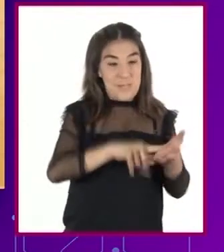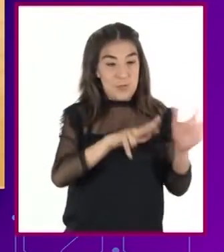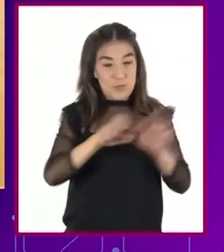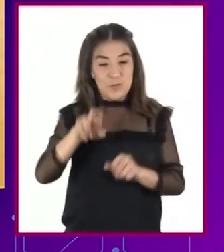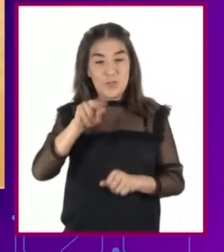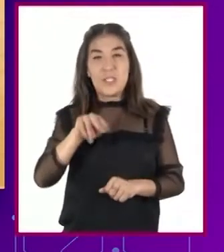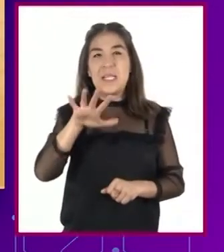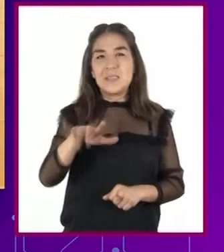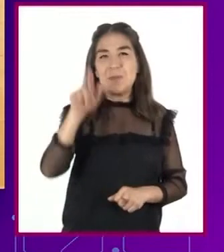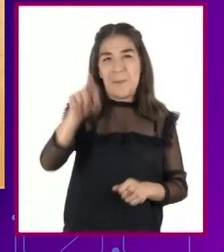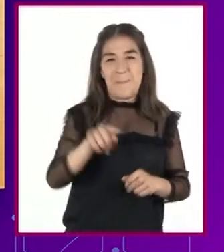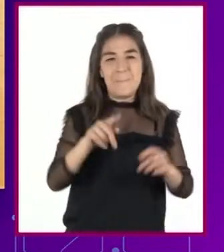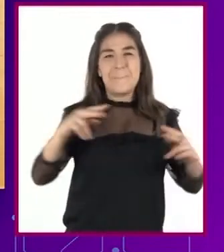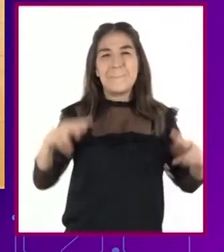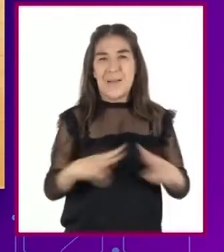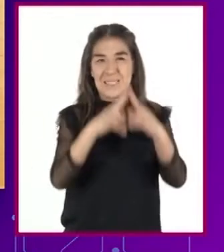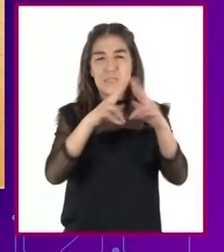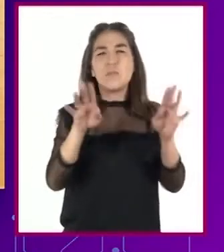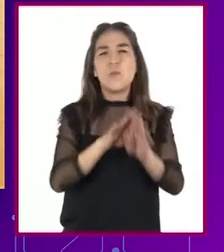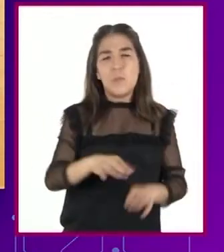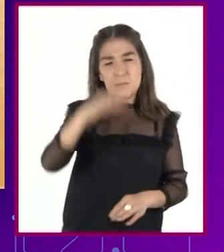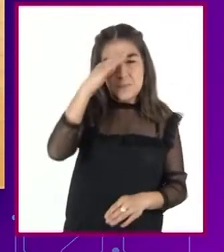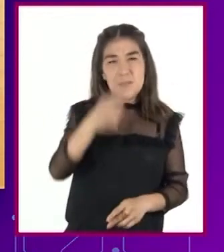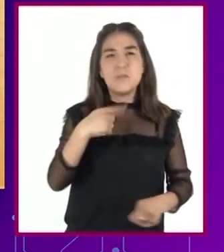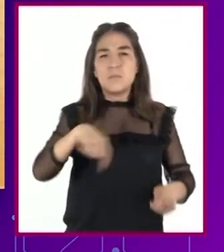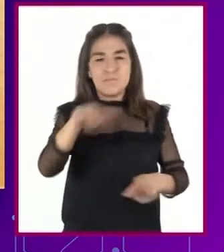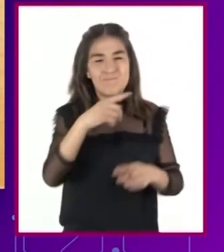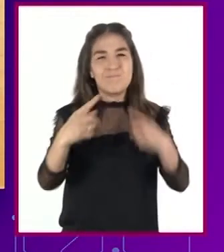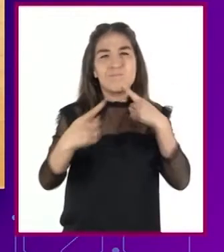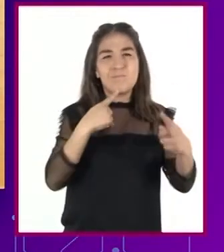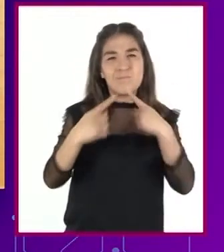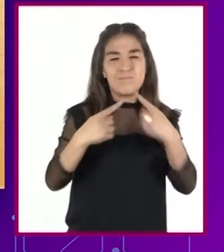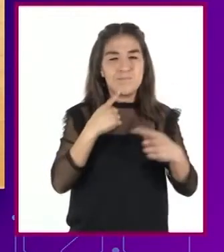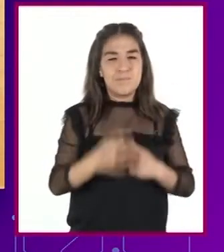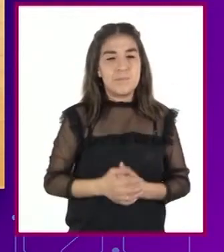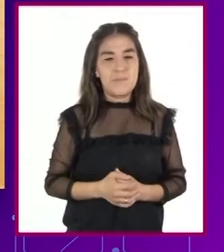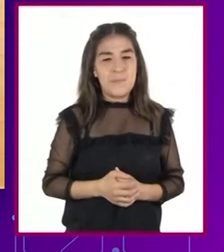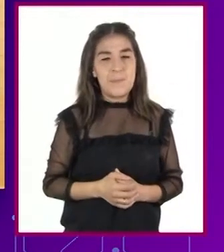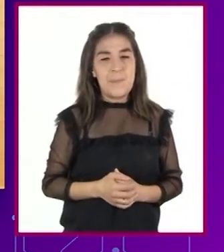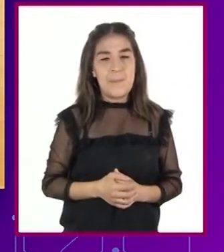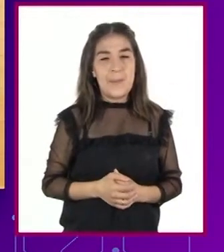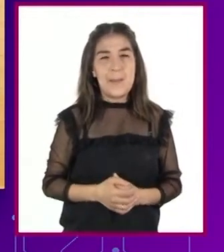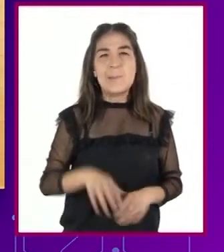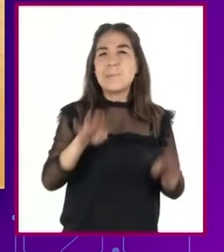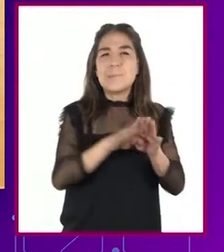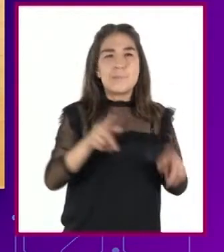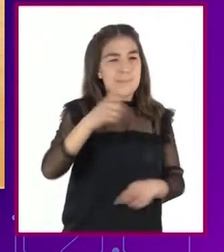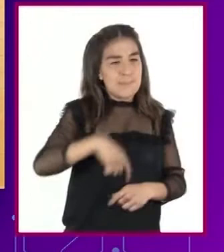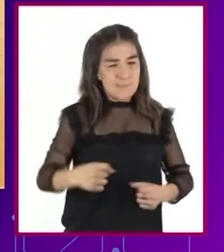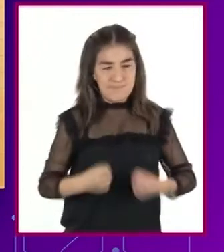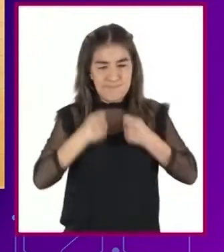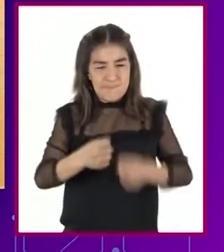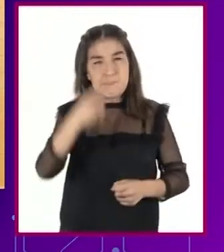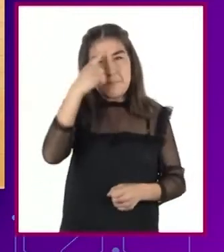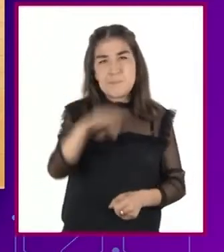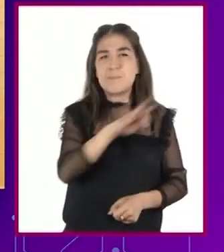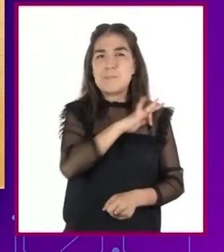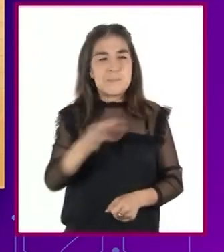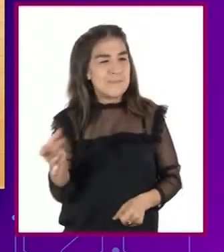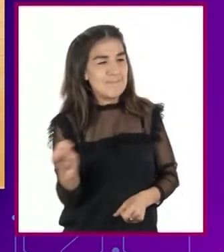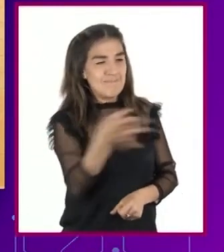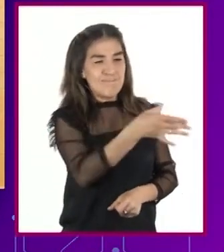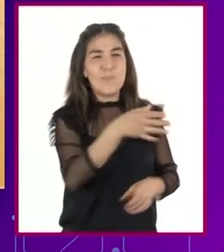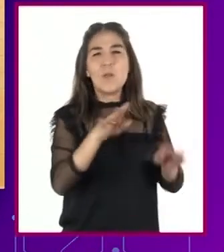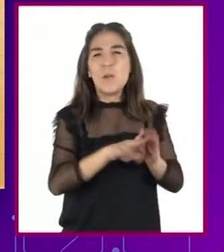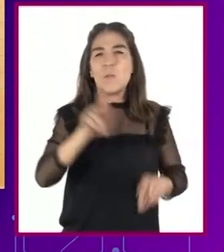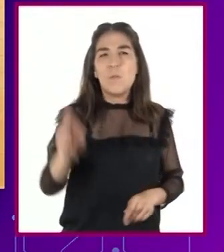Jules Ferry dijo ante la Cámara de Representantes: "La colonización es la fuerza expansiva de un pueblo. Es